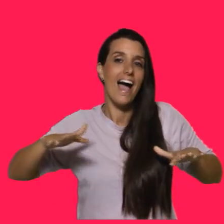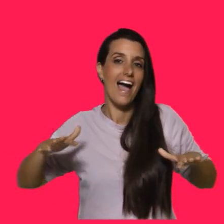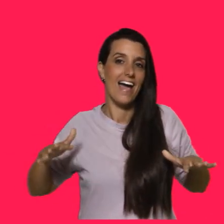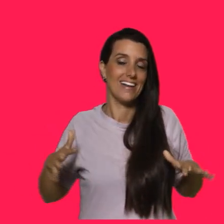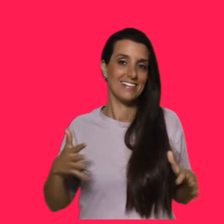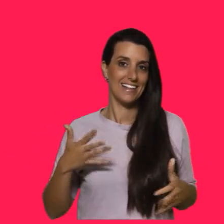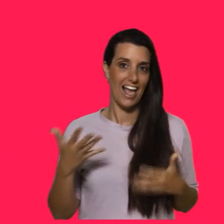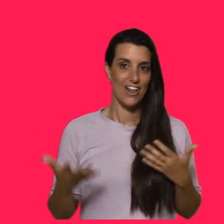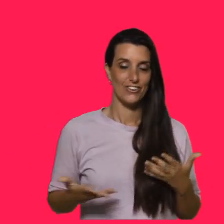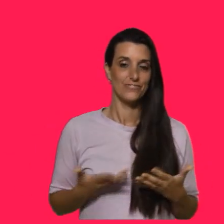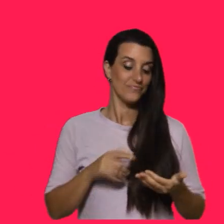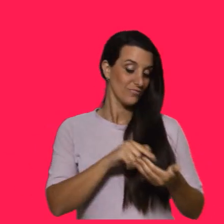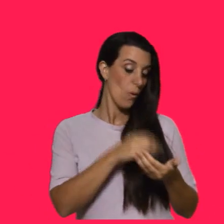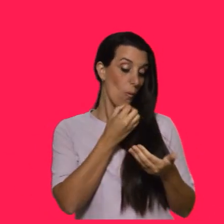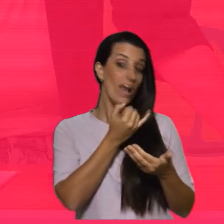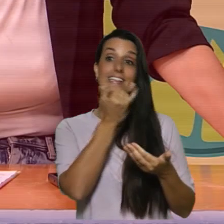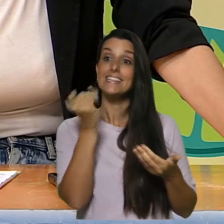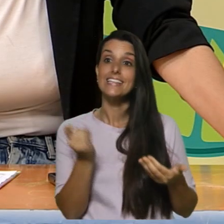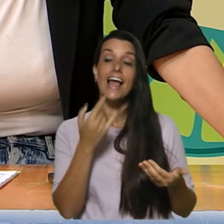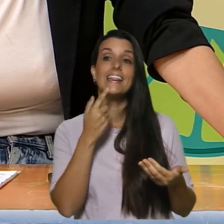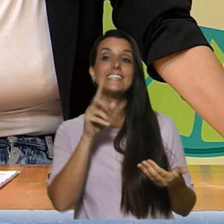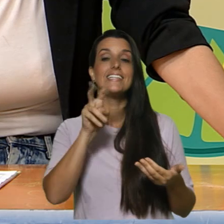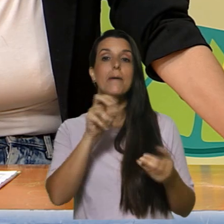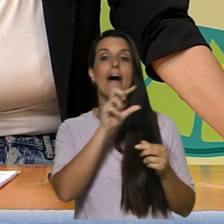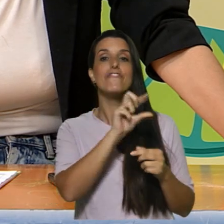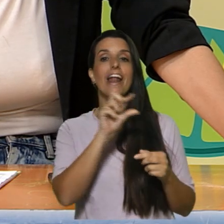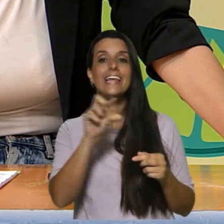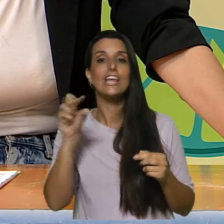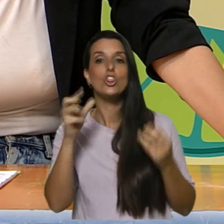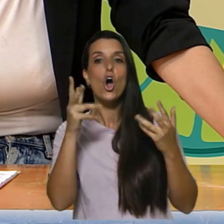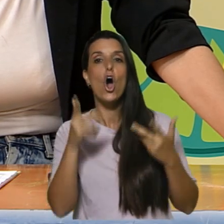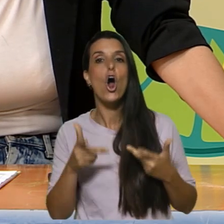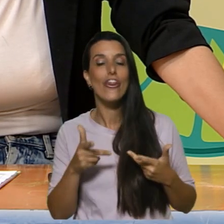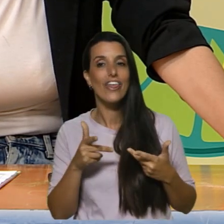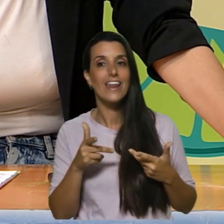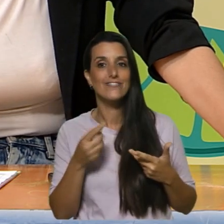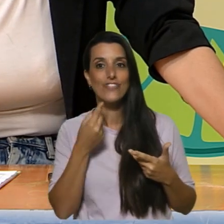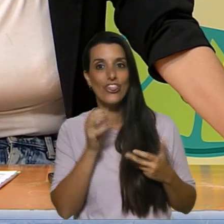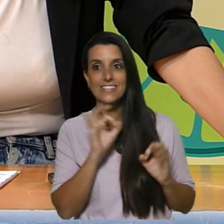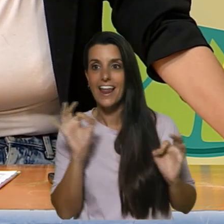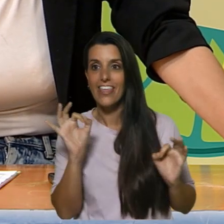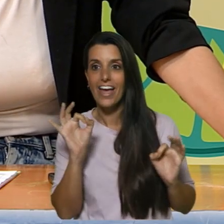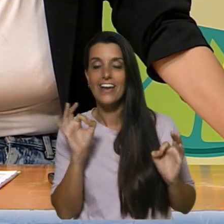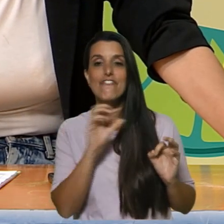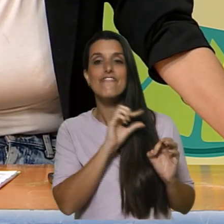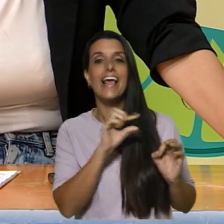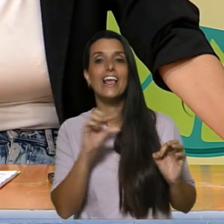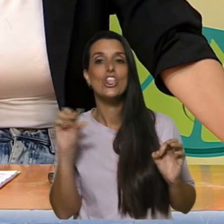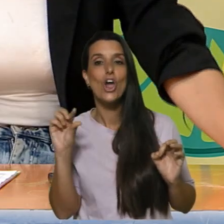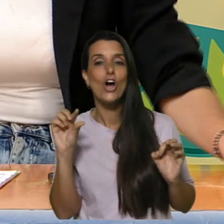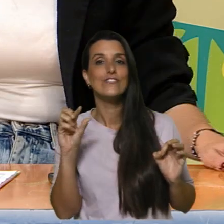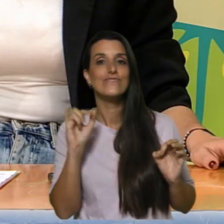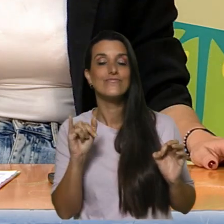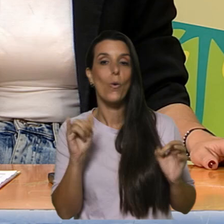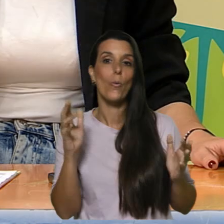Por eso. Generando ese vínculo. Hola, Gestelina, buen día. Y del orden de los frasquitos en la cocina no hablamos. Abrazo grande para todos, Miguel Ángel.